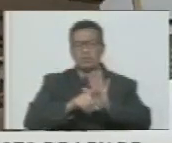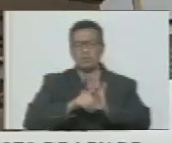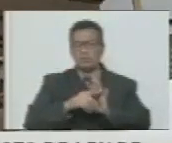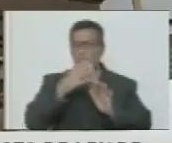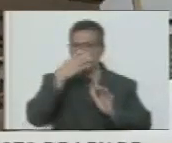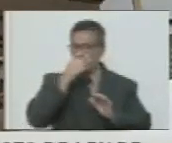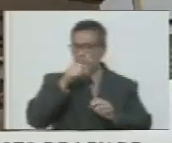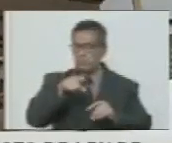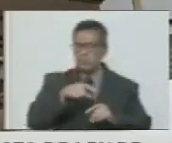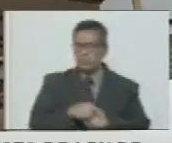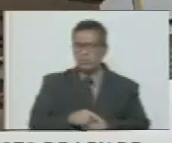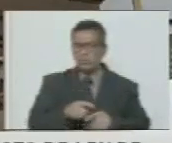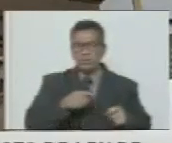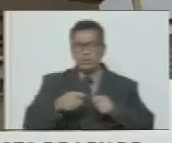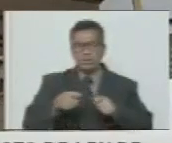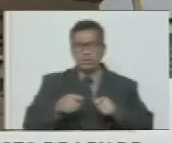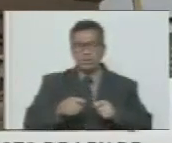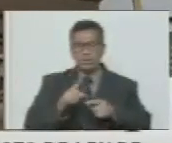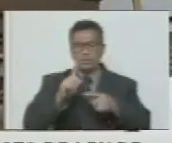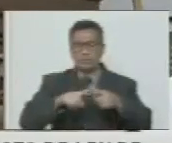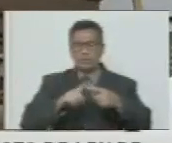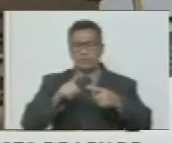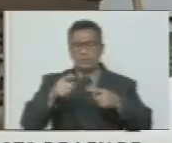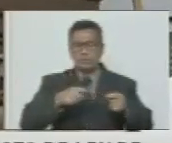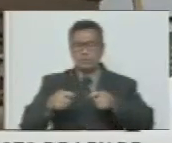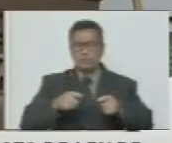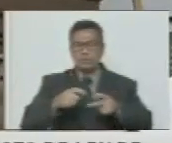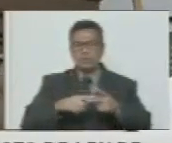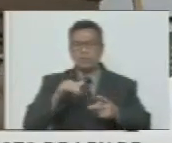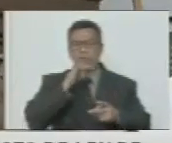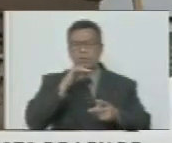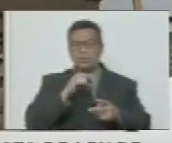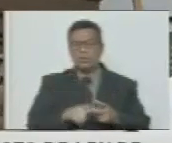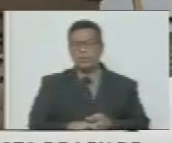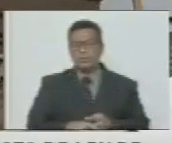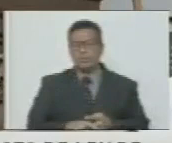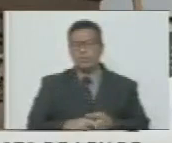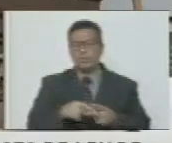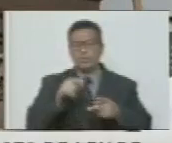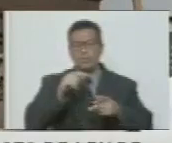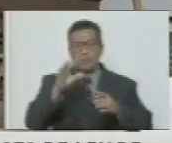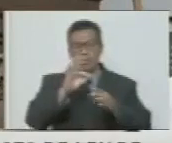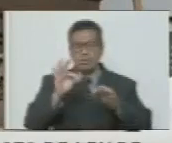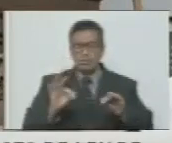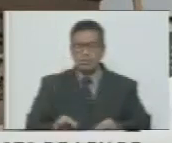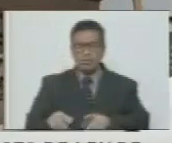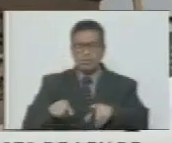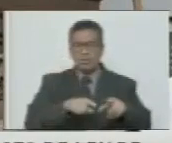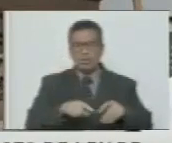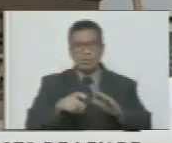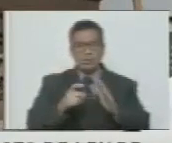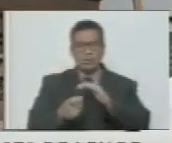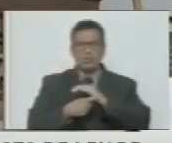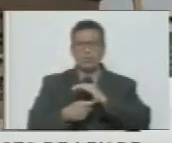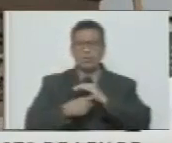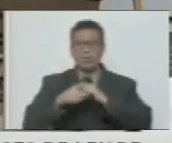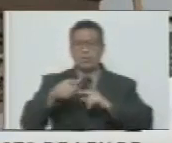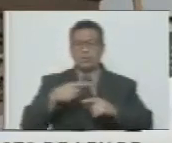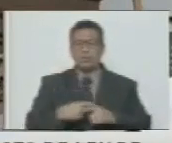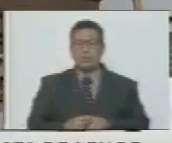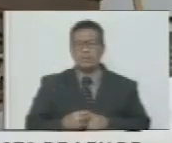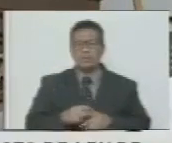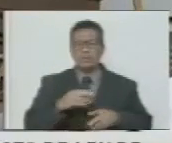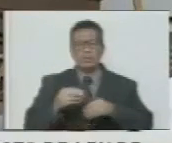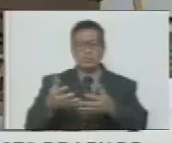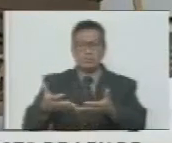entenderá por activo 1, activo de información, aquellos medios físicos, digitales o tecnológicos por donde